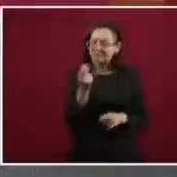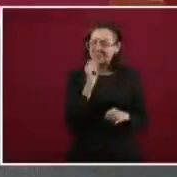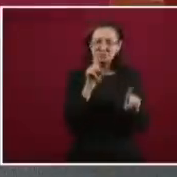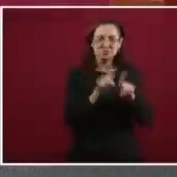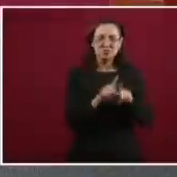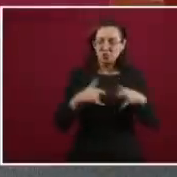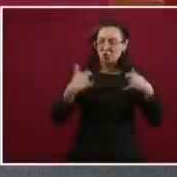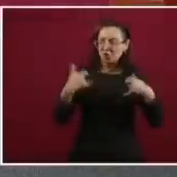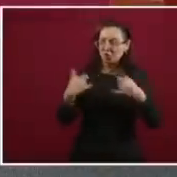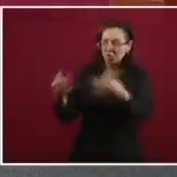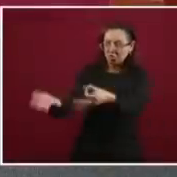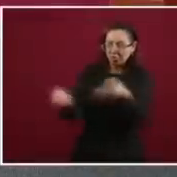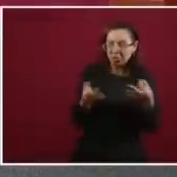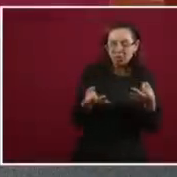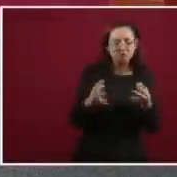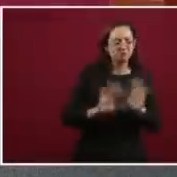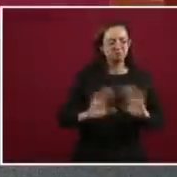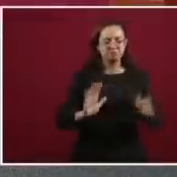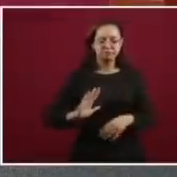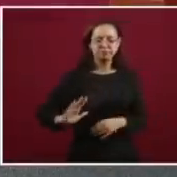y para eso